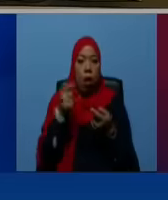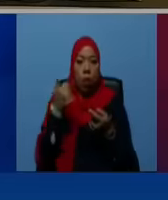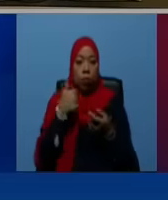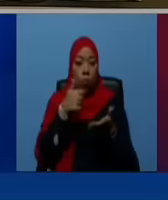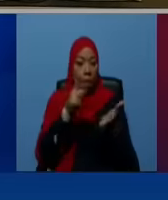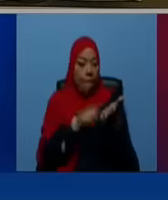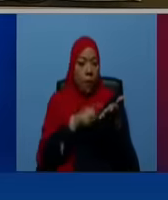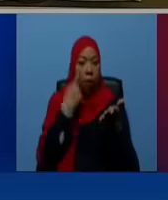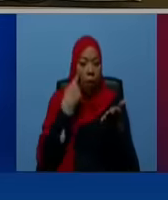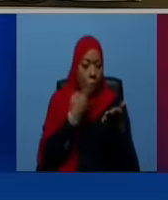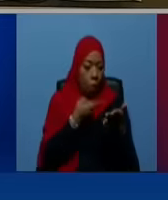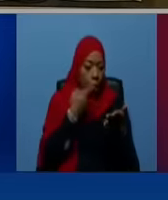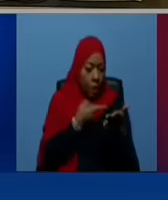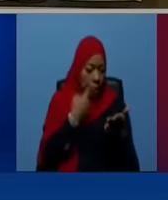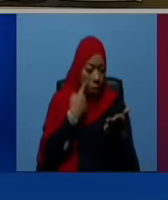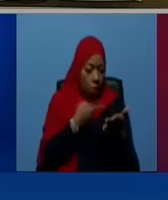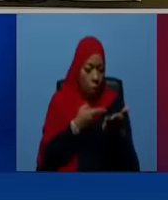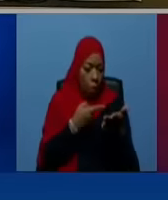¿Ve?